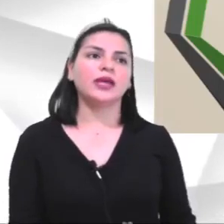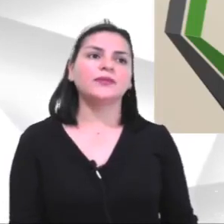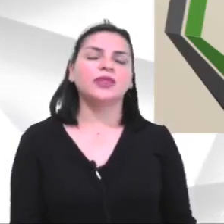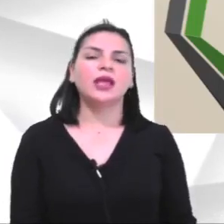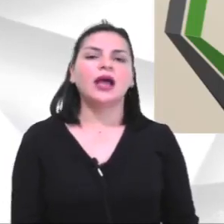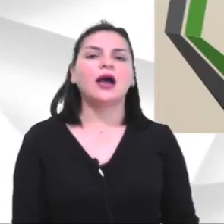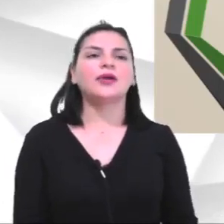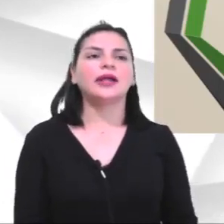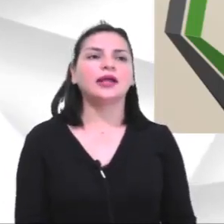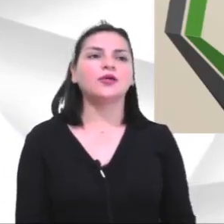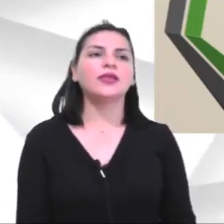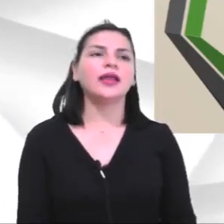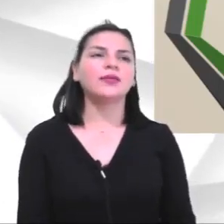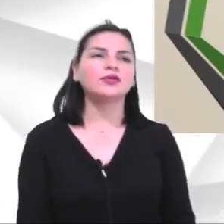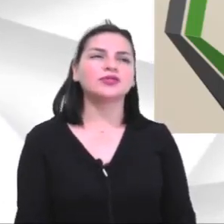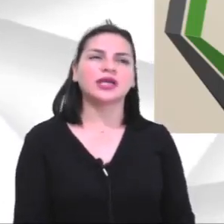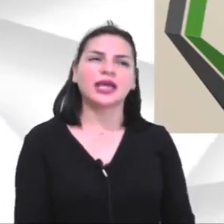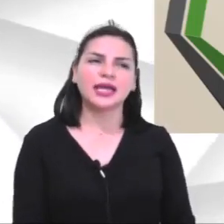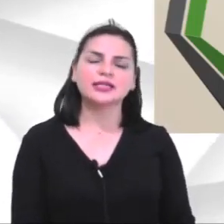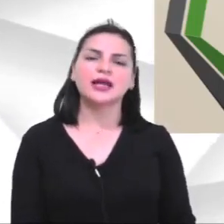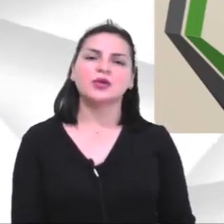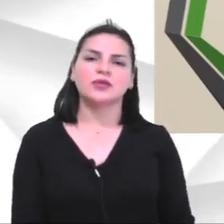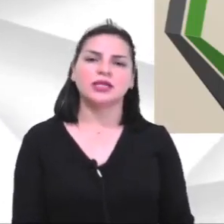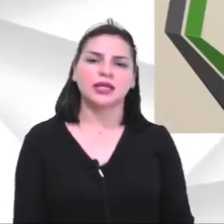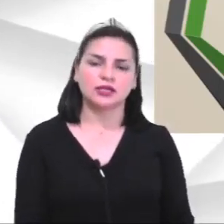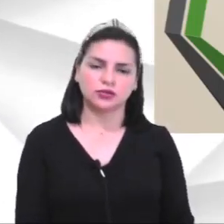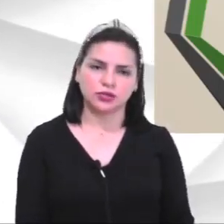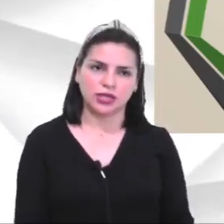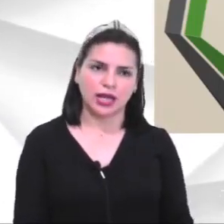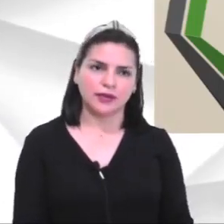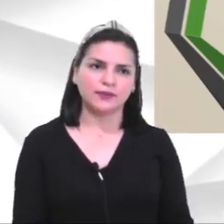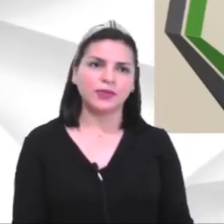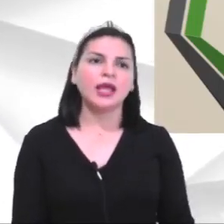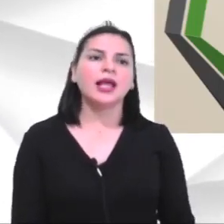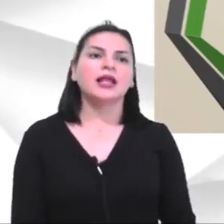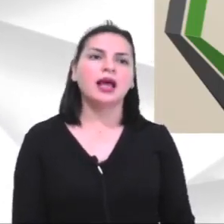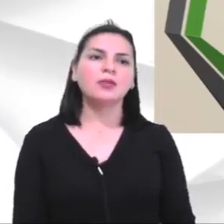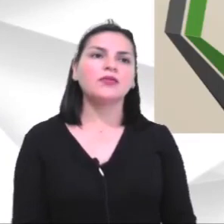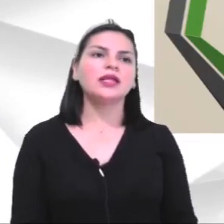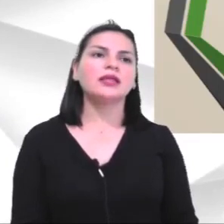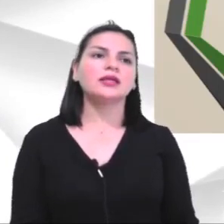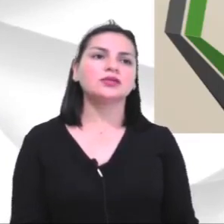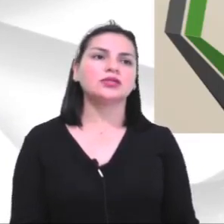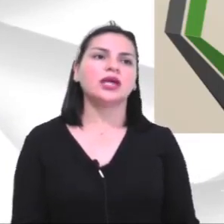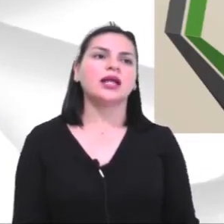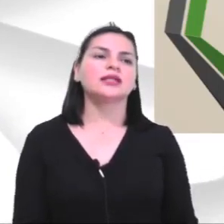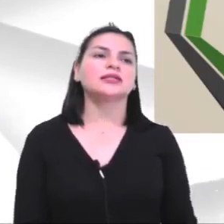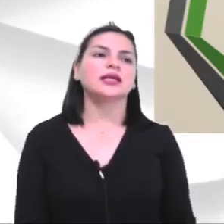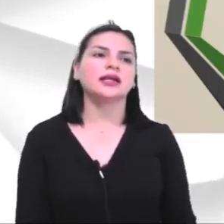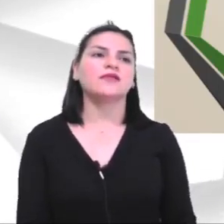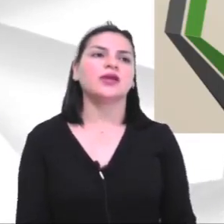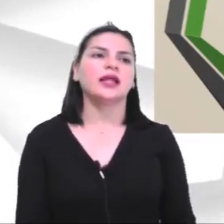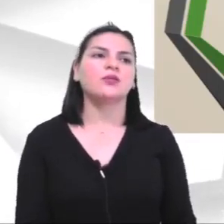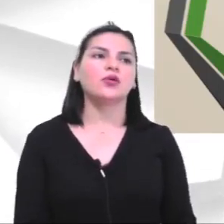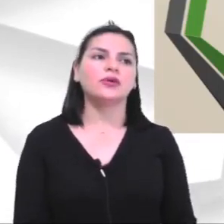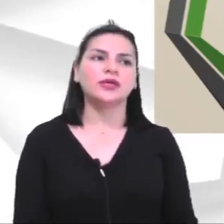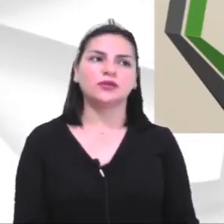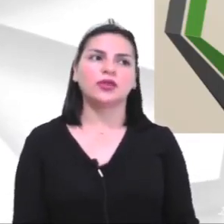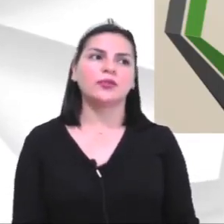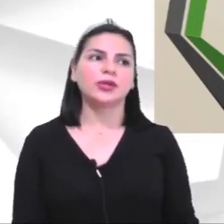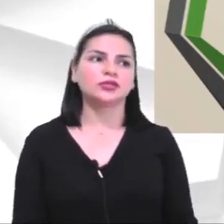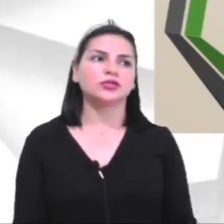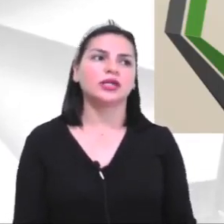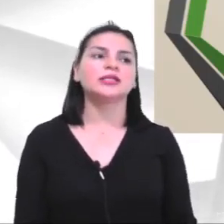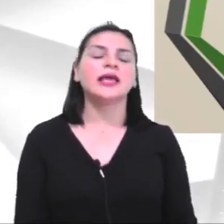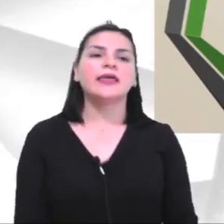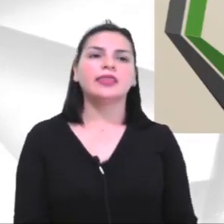Muy bien, ahora recordaremos qué es la movilidad social. La movilidad social se refiere al movimiento